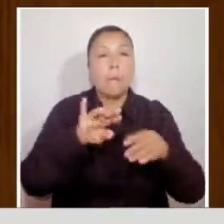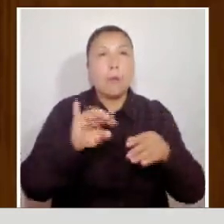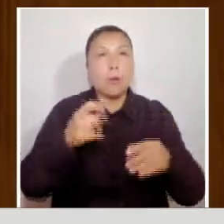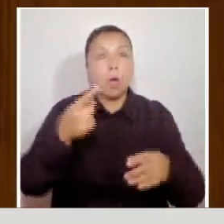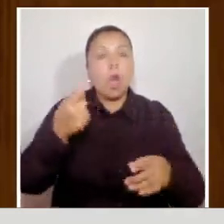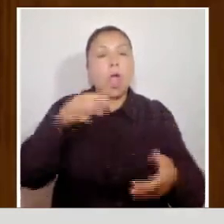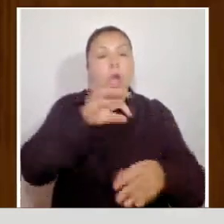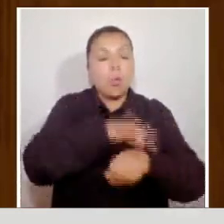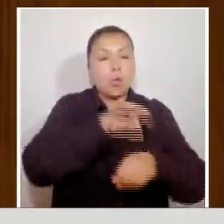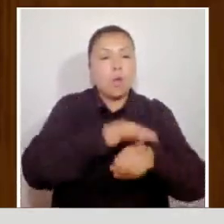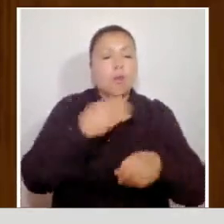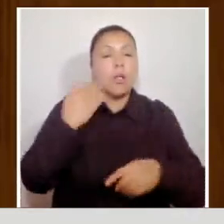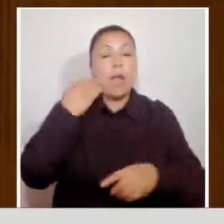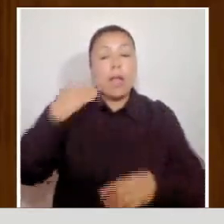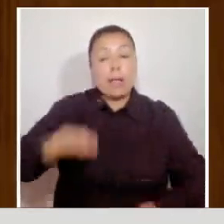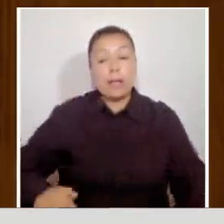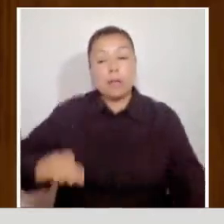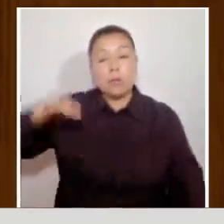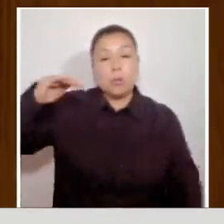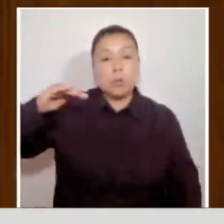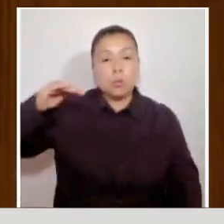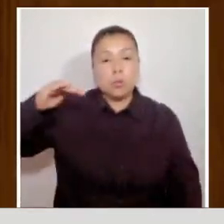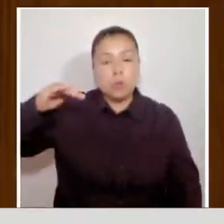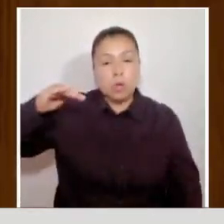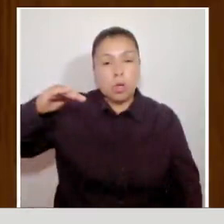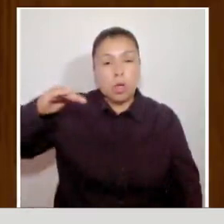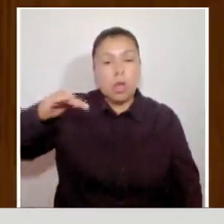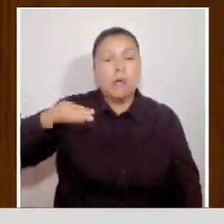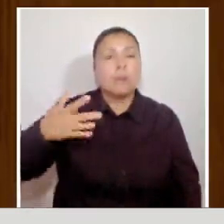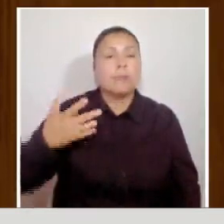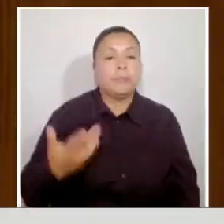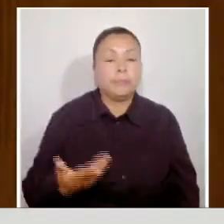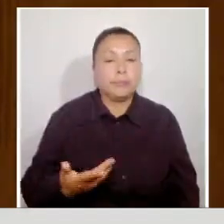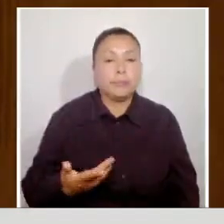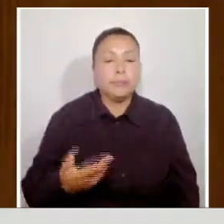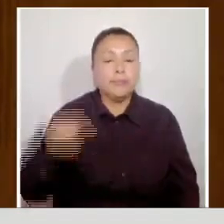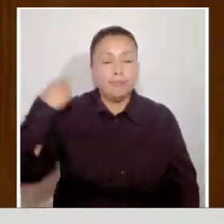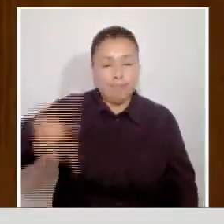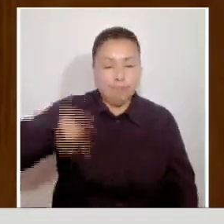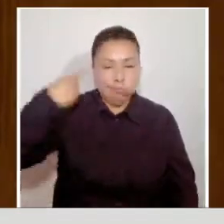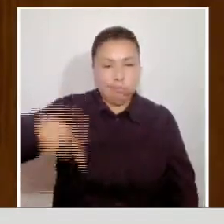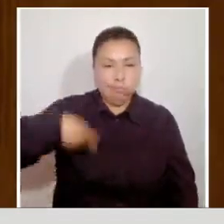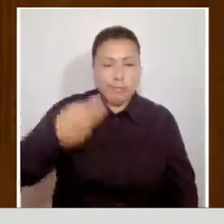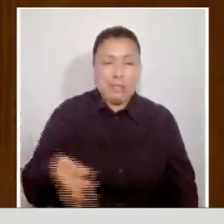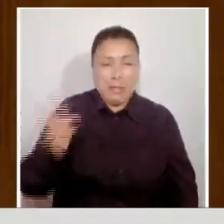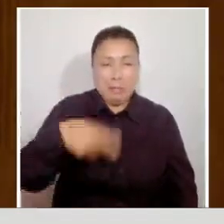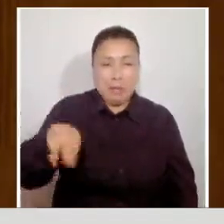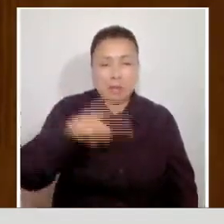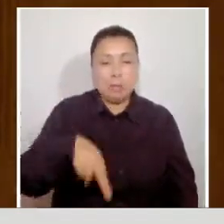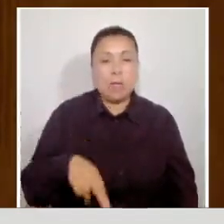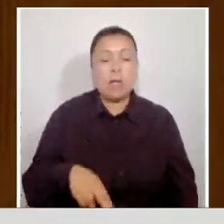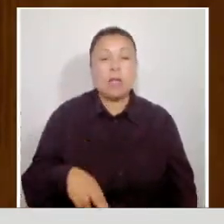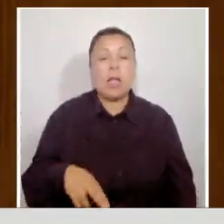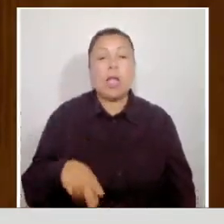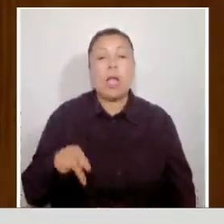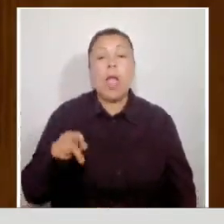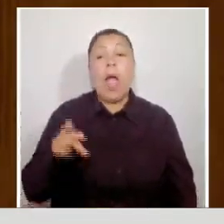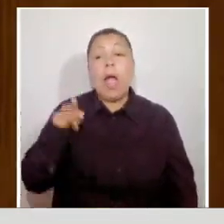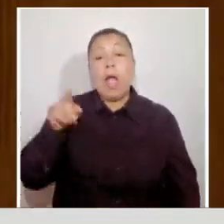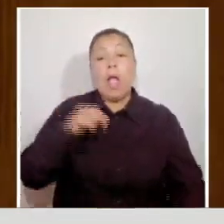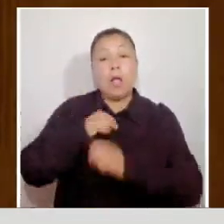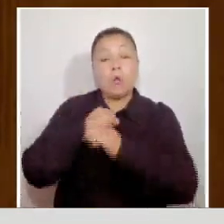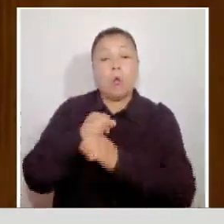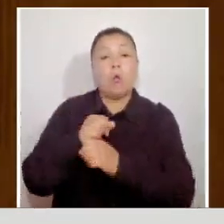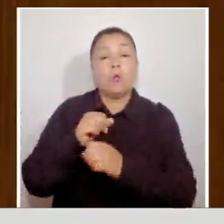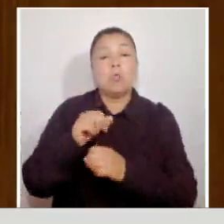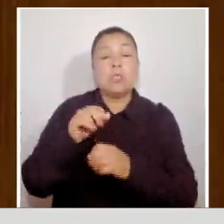niñez y que se traduce en una denigración sistemática hacia uno de los progenitores con los que el